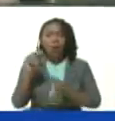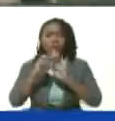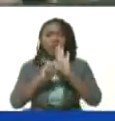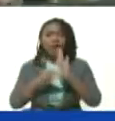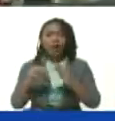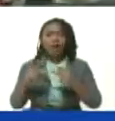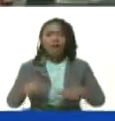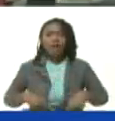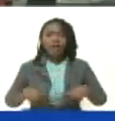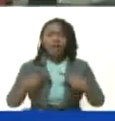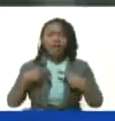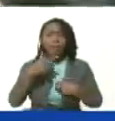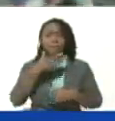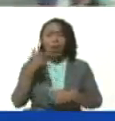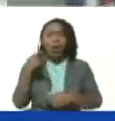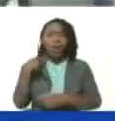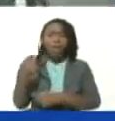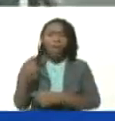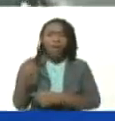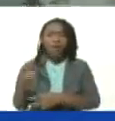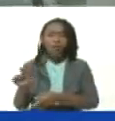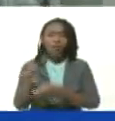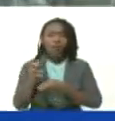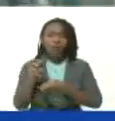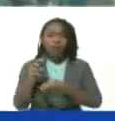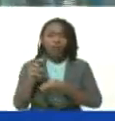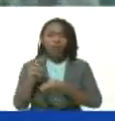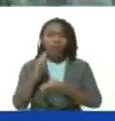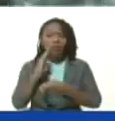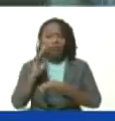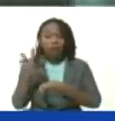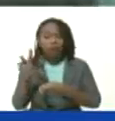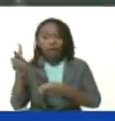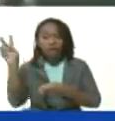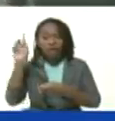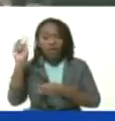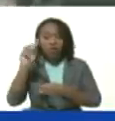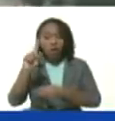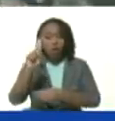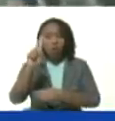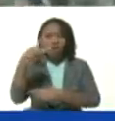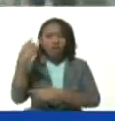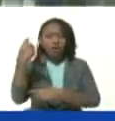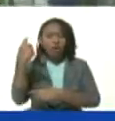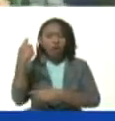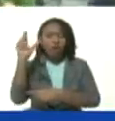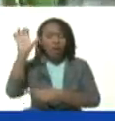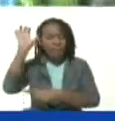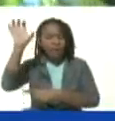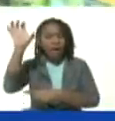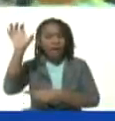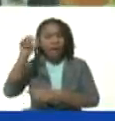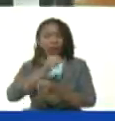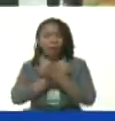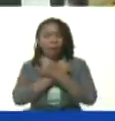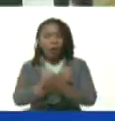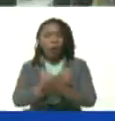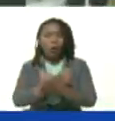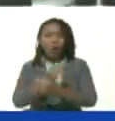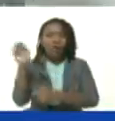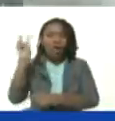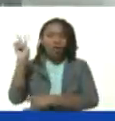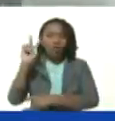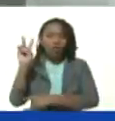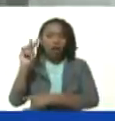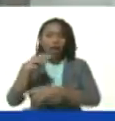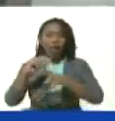vida, mejores ingresos, y se han dado cuenta que Venezuela es una sola, y es la patria del amor. Venezuela